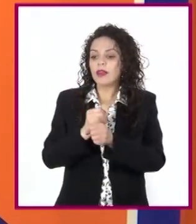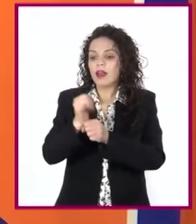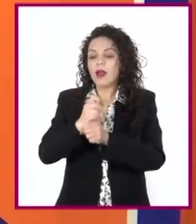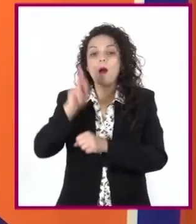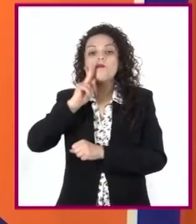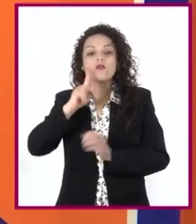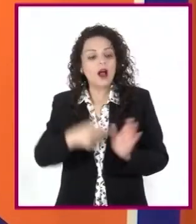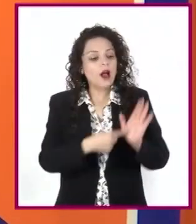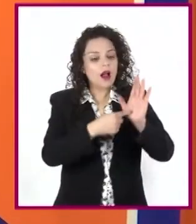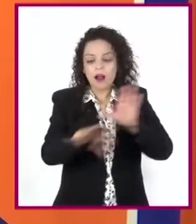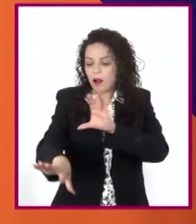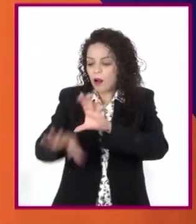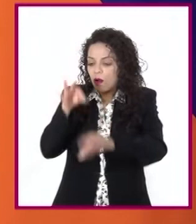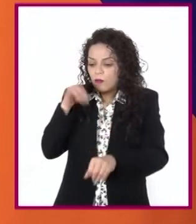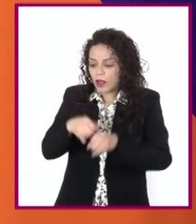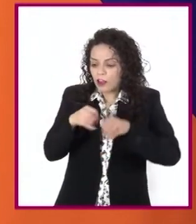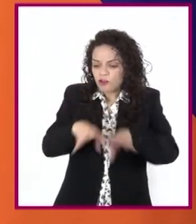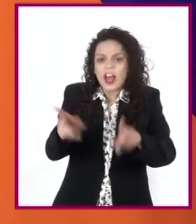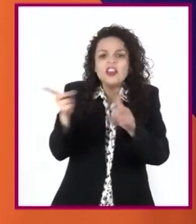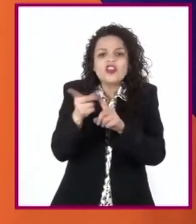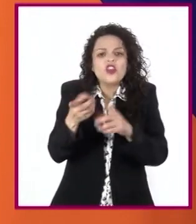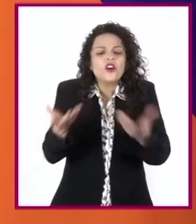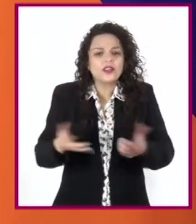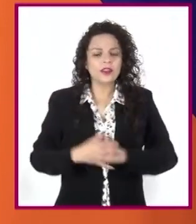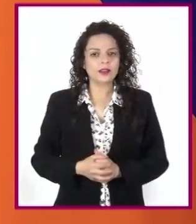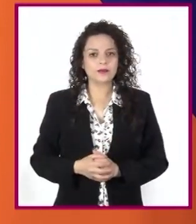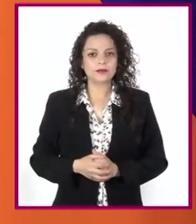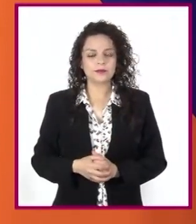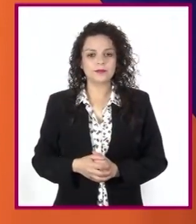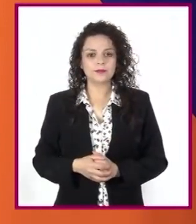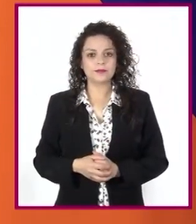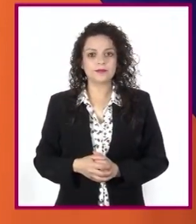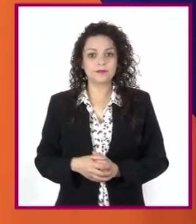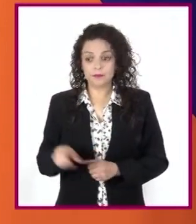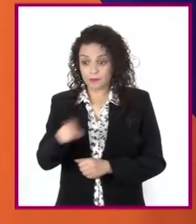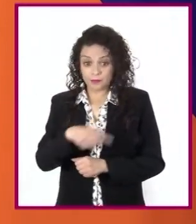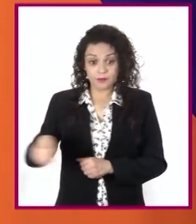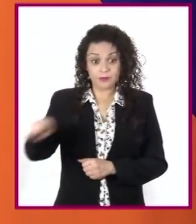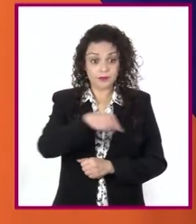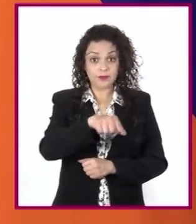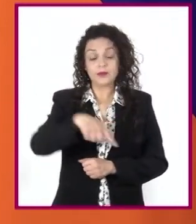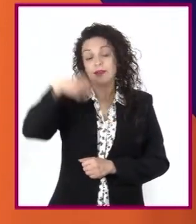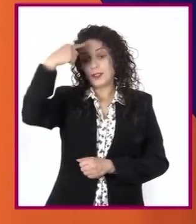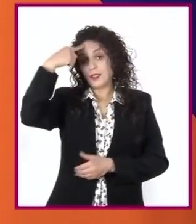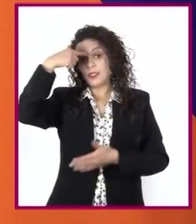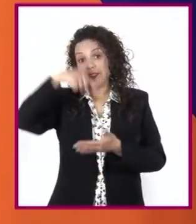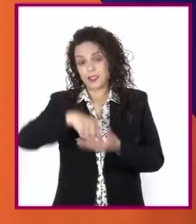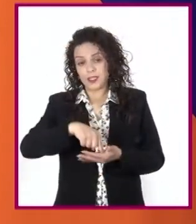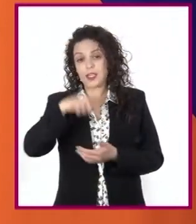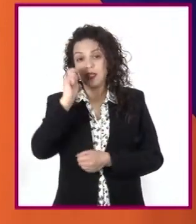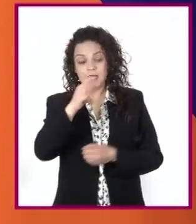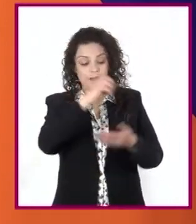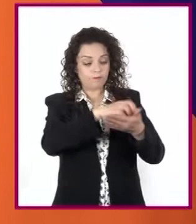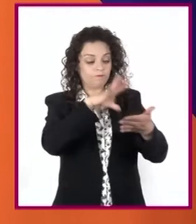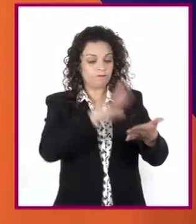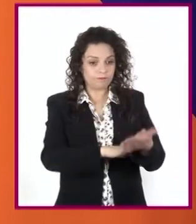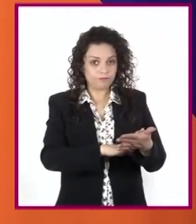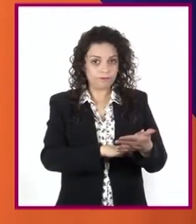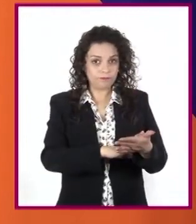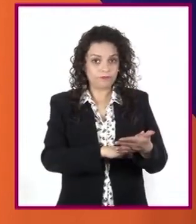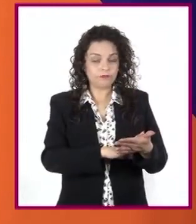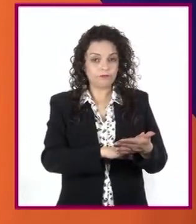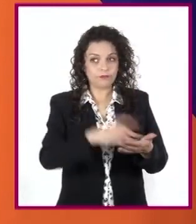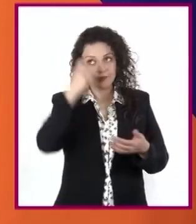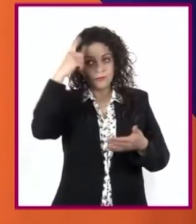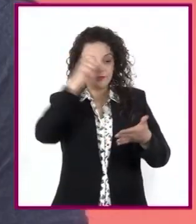dónde ha obtenido la información el estudiante. Muchos de ellos consideran que el citar autores demostraría que su texto